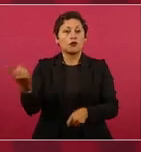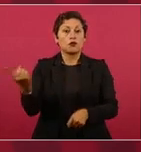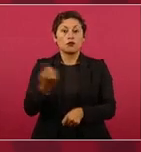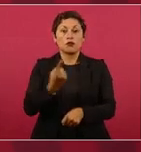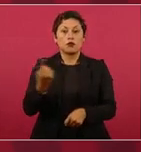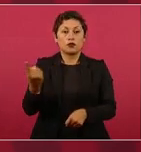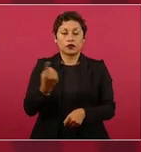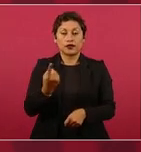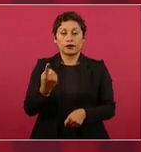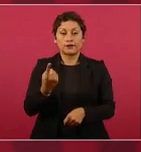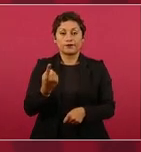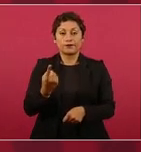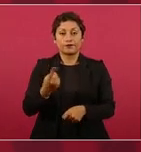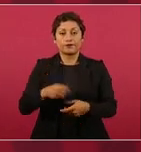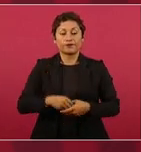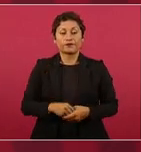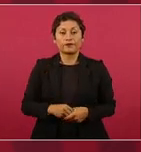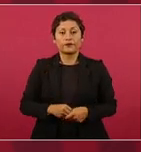dos